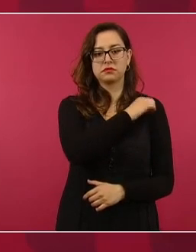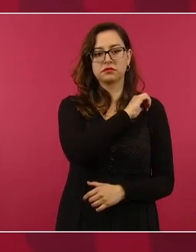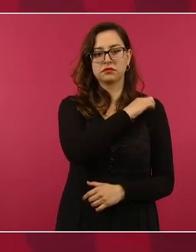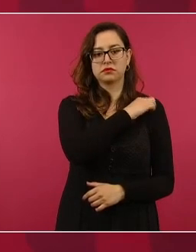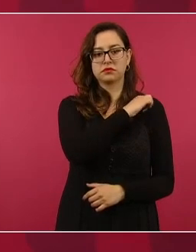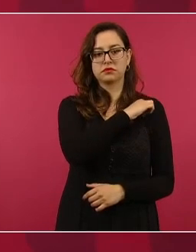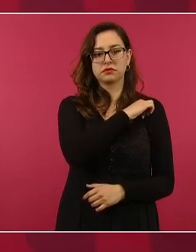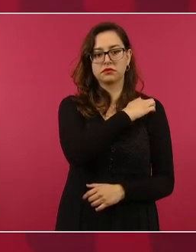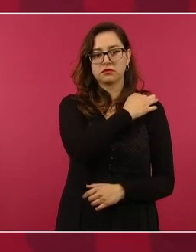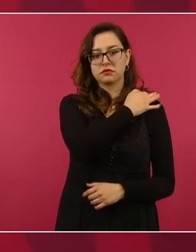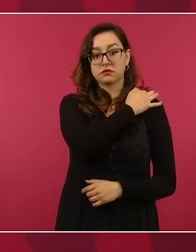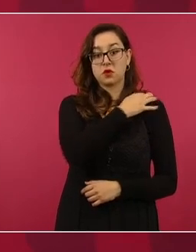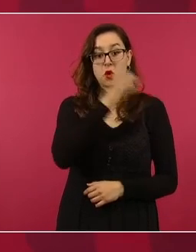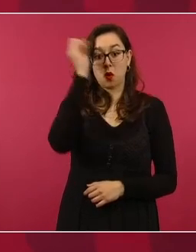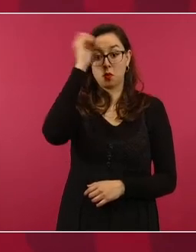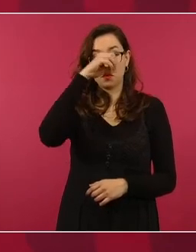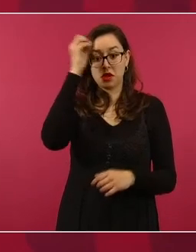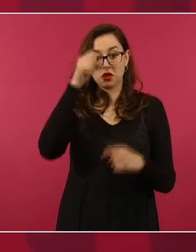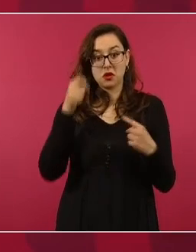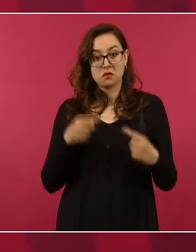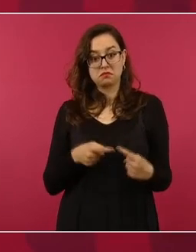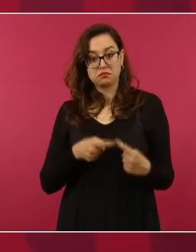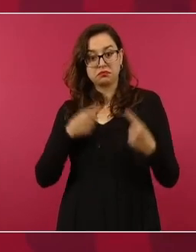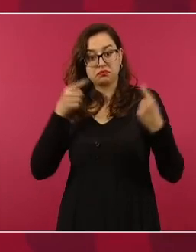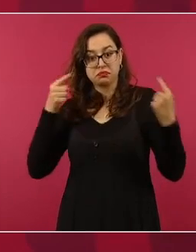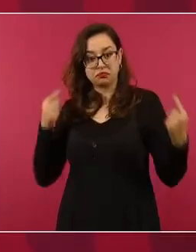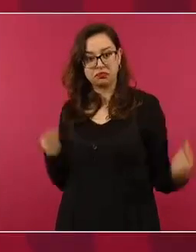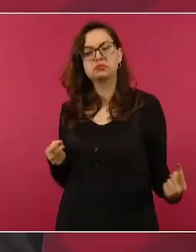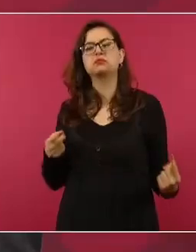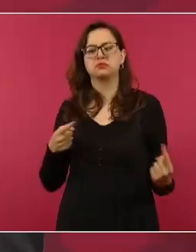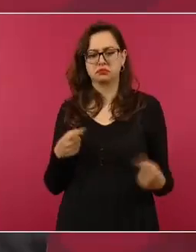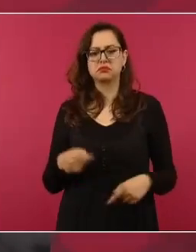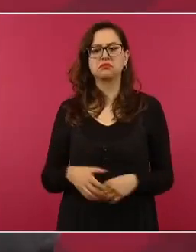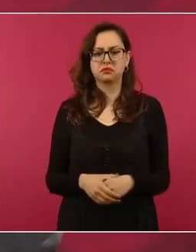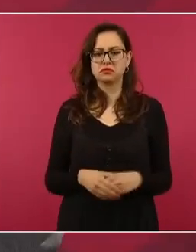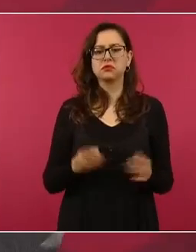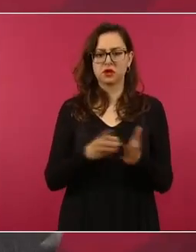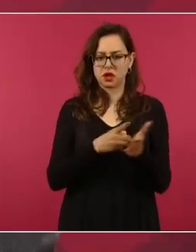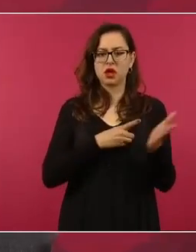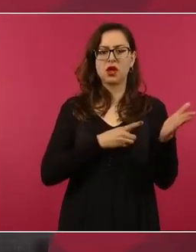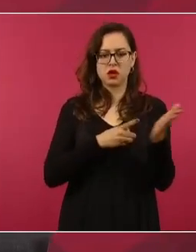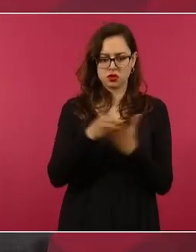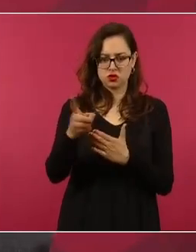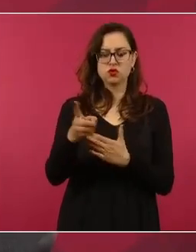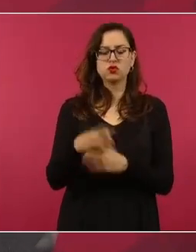derecho a disentir, nada más que